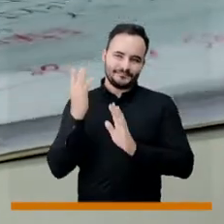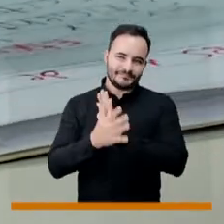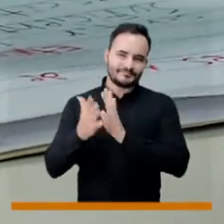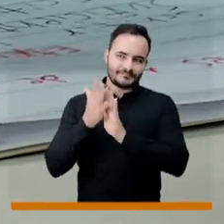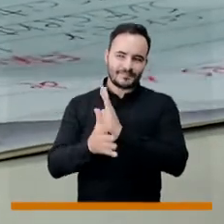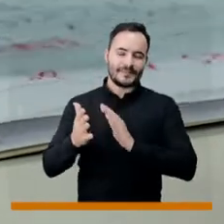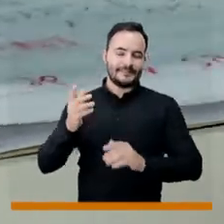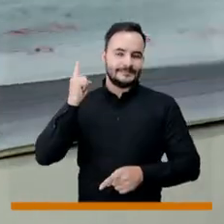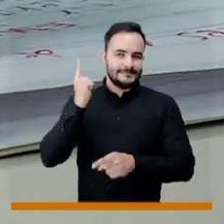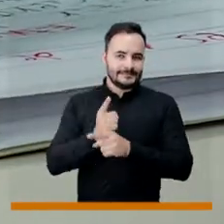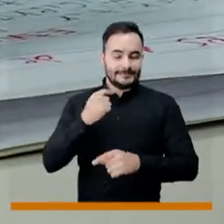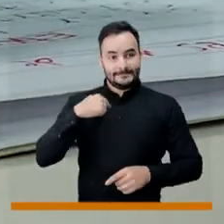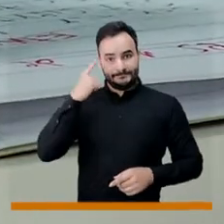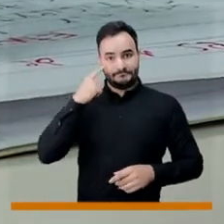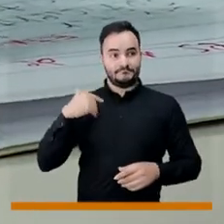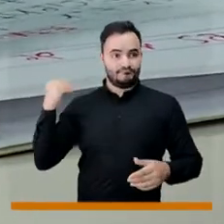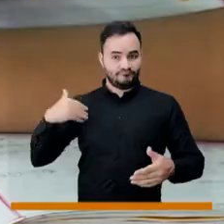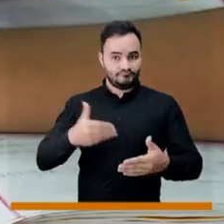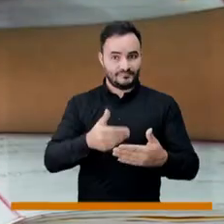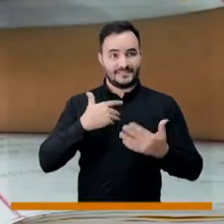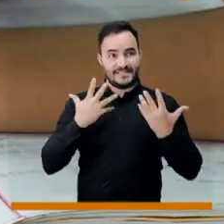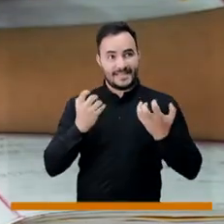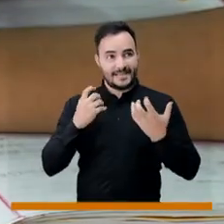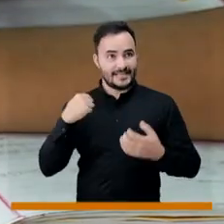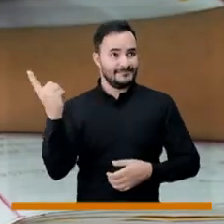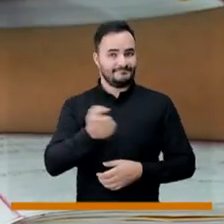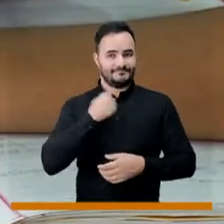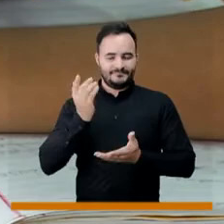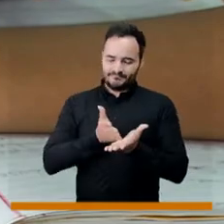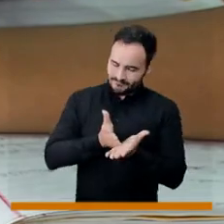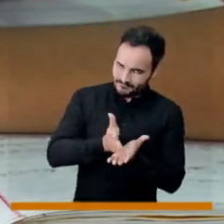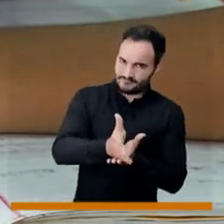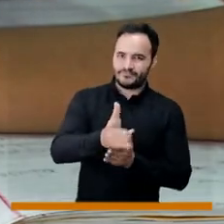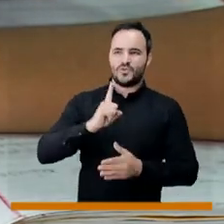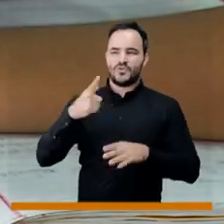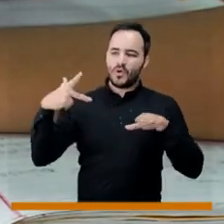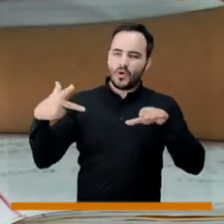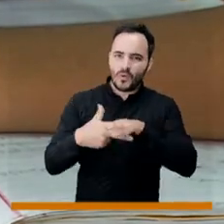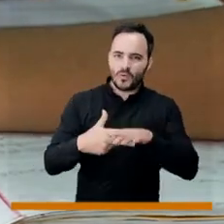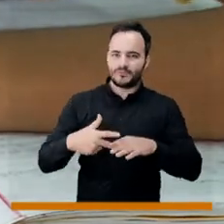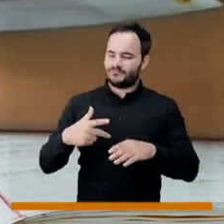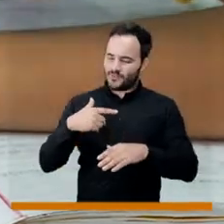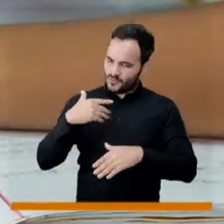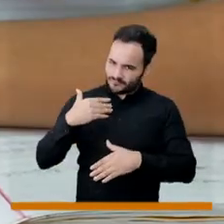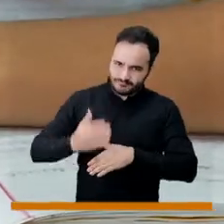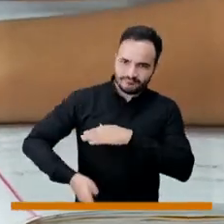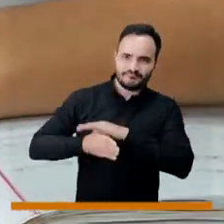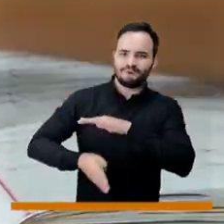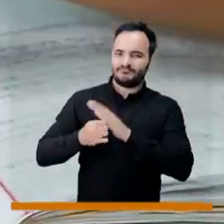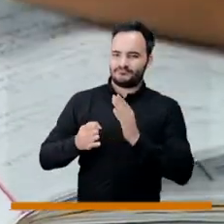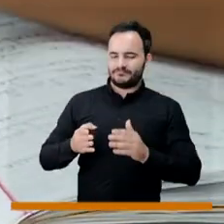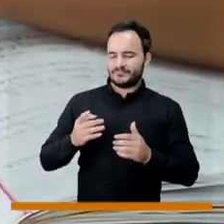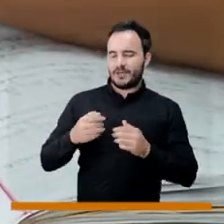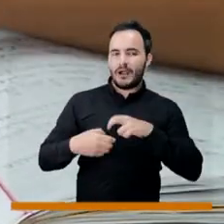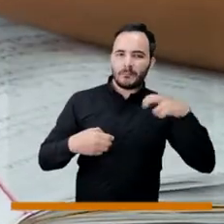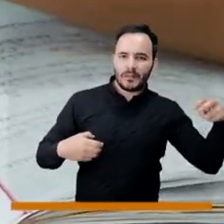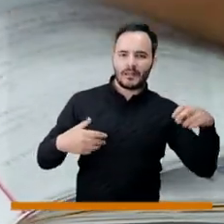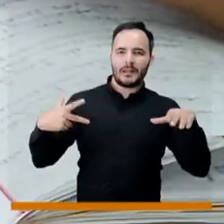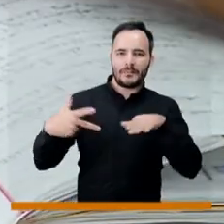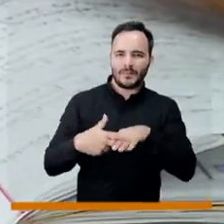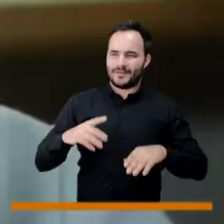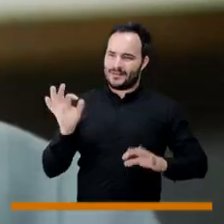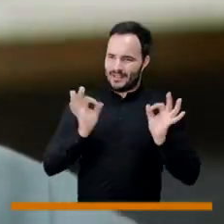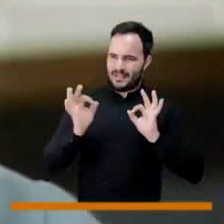trabajado muchísimo pues la búsqueda es que no no se corte el ciclo de educación mantener a toda costa a los